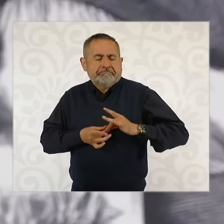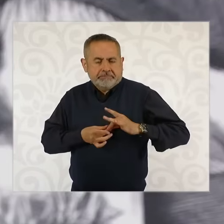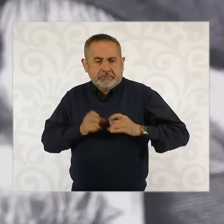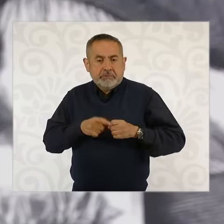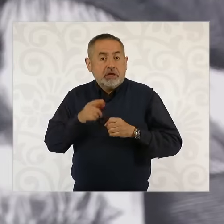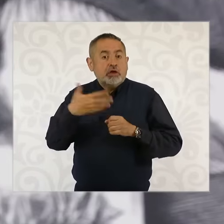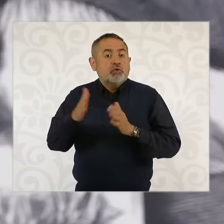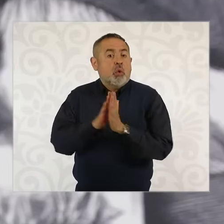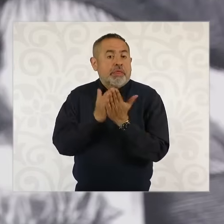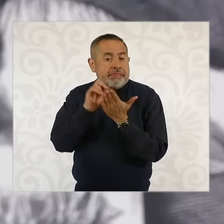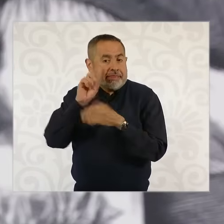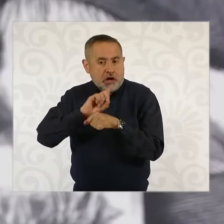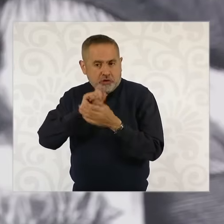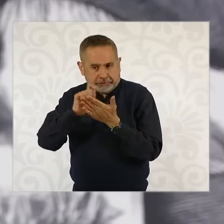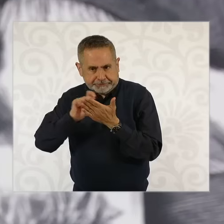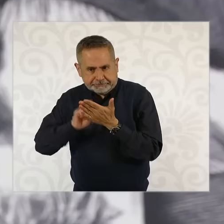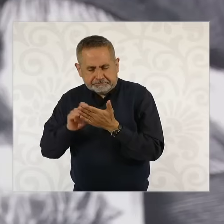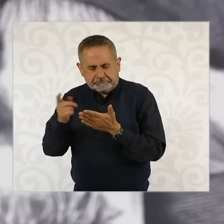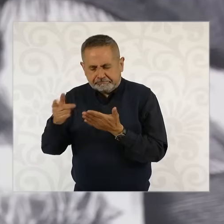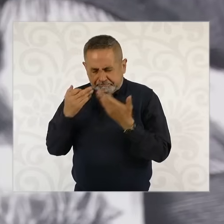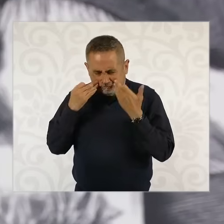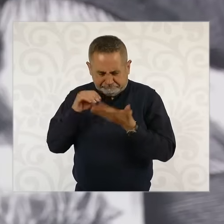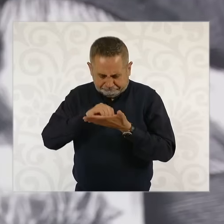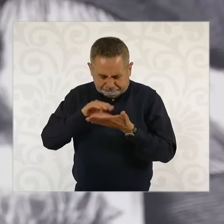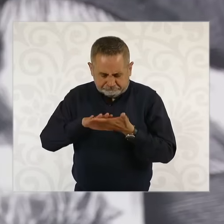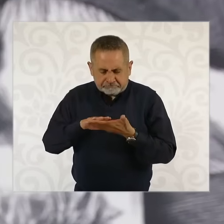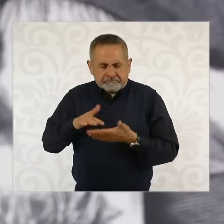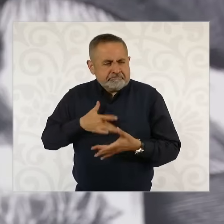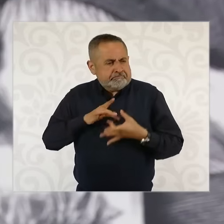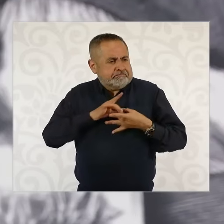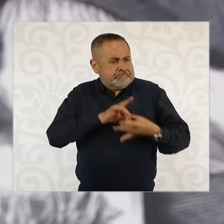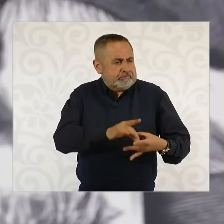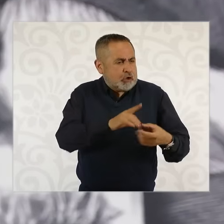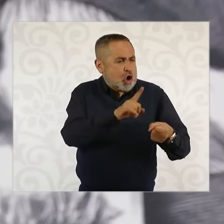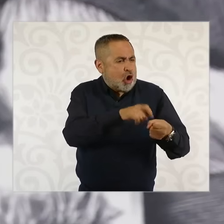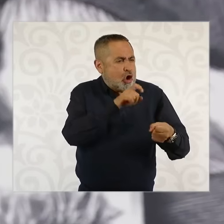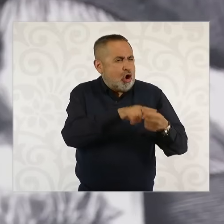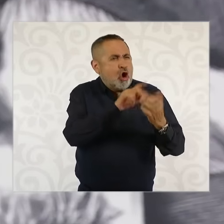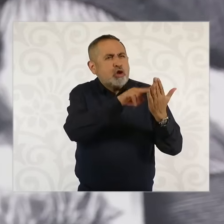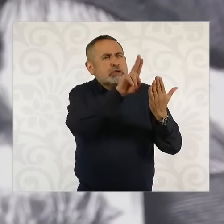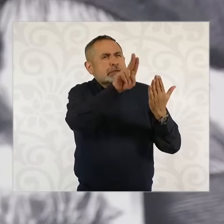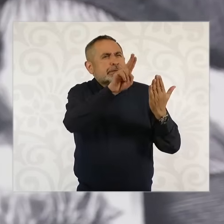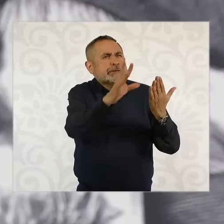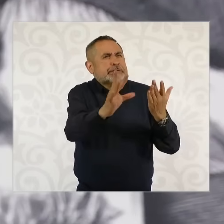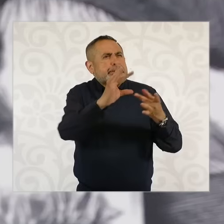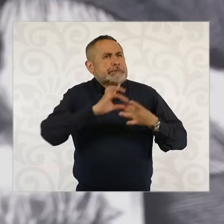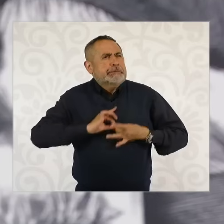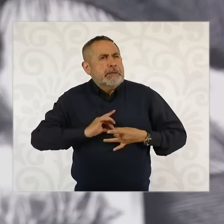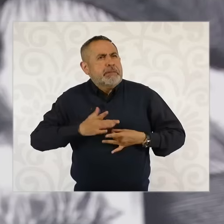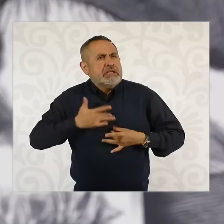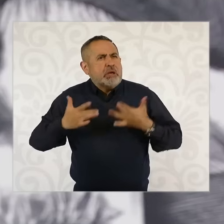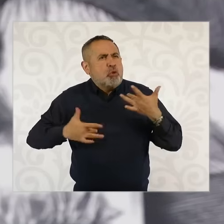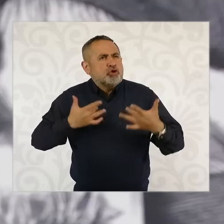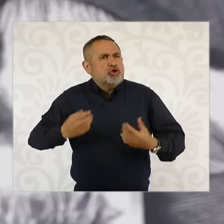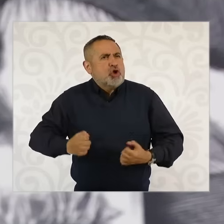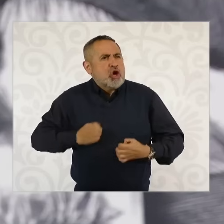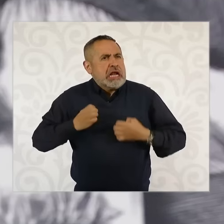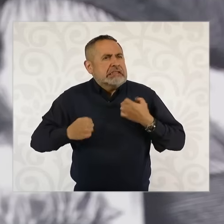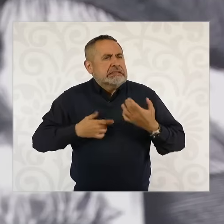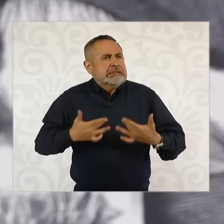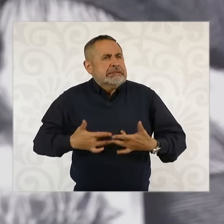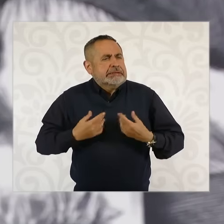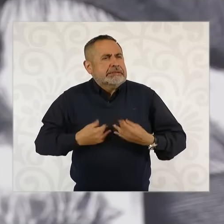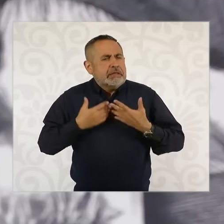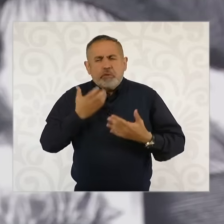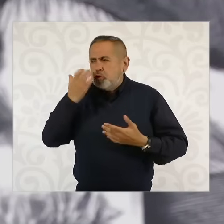su diario, Frida nos dejó un testimonio de cómo comprendió el vínculo entre los colores que pintaba, las emociones que vivía y las tradiciones que